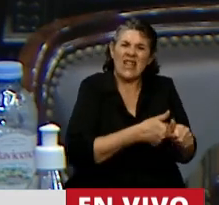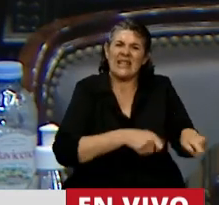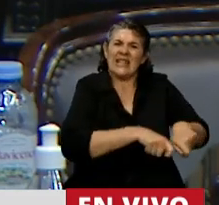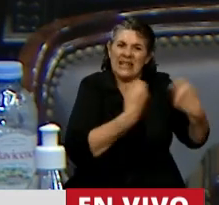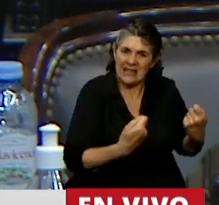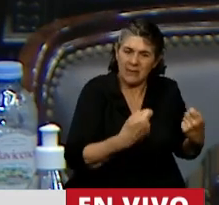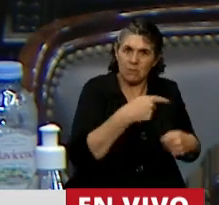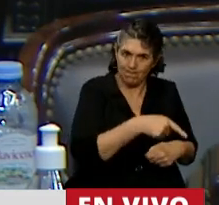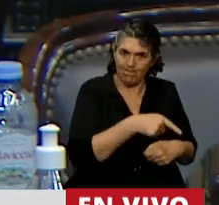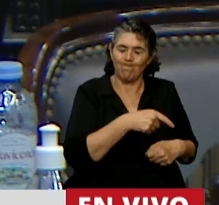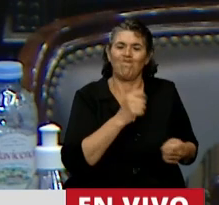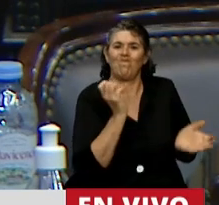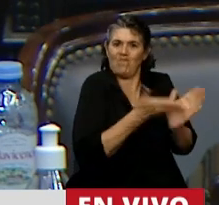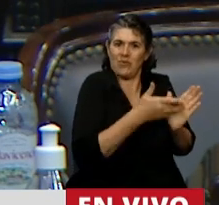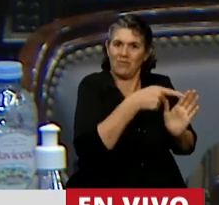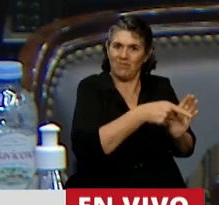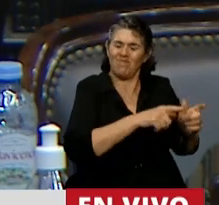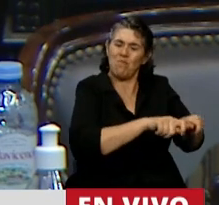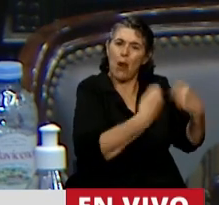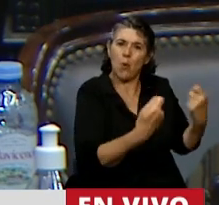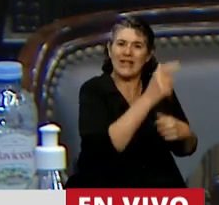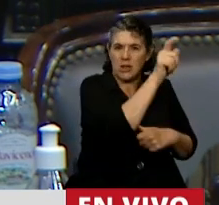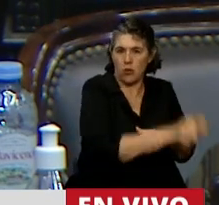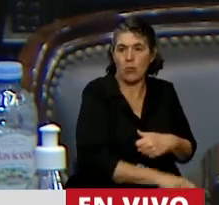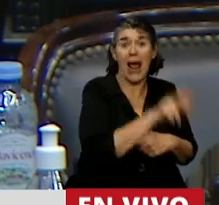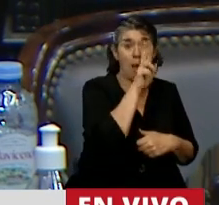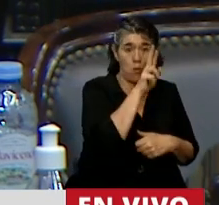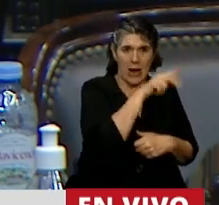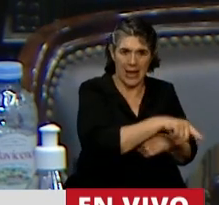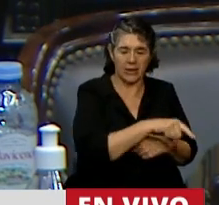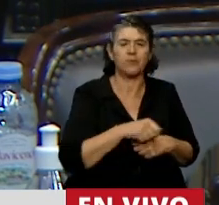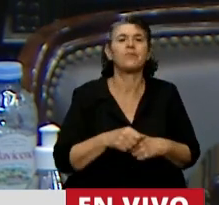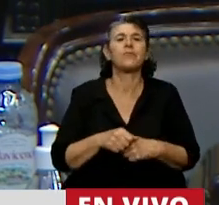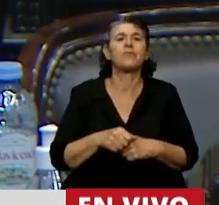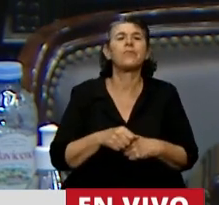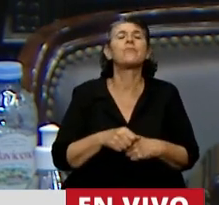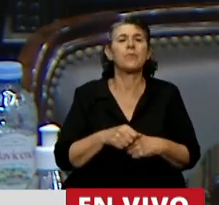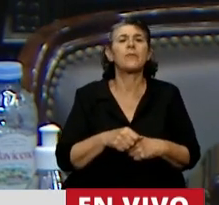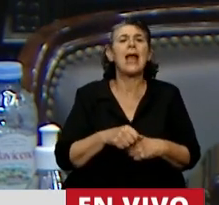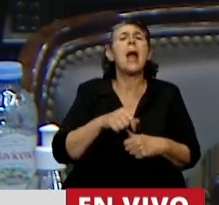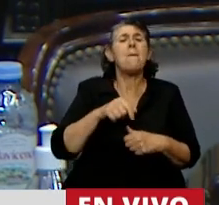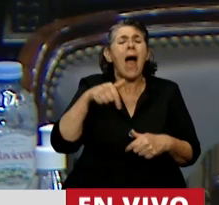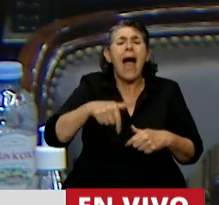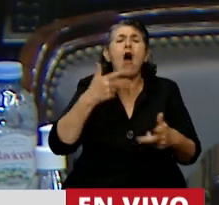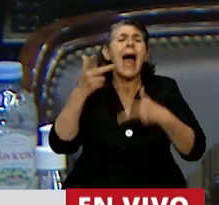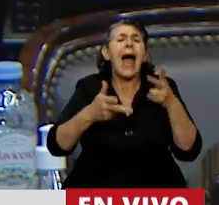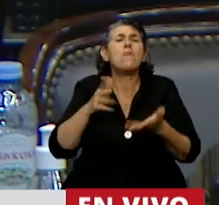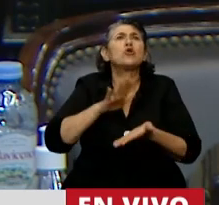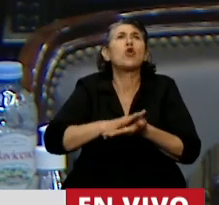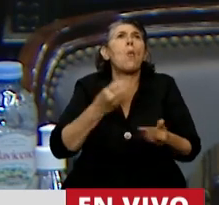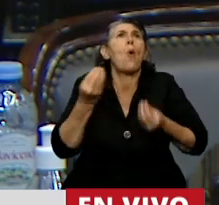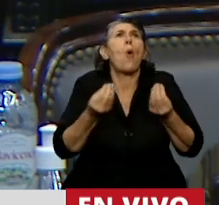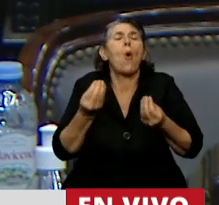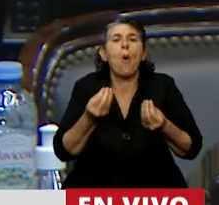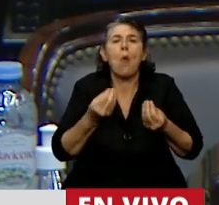en perjuicio de la mujer. Y lo cierto es que estamos abordando la cuestión de la herramienta legal para